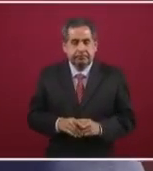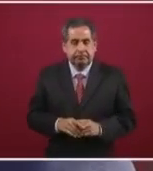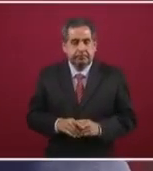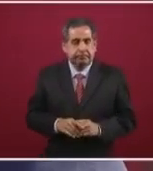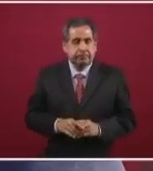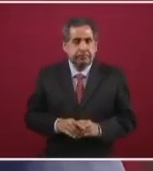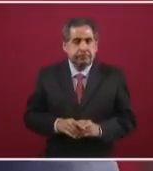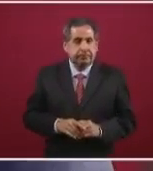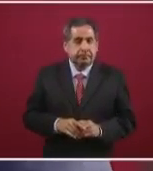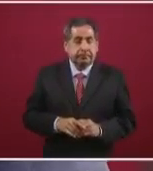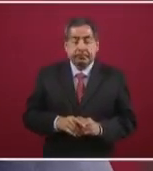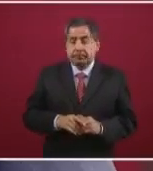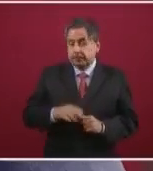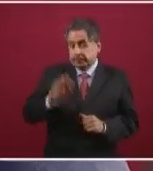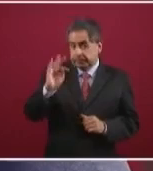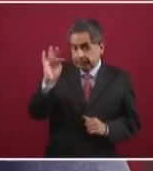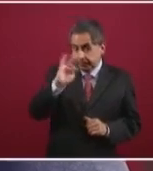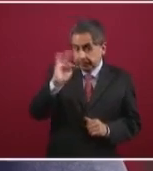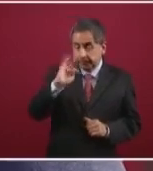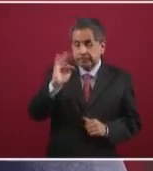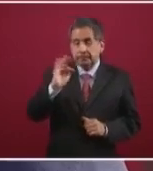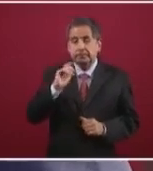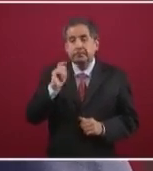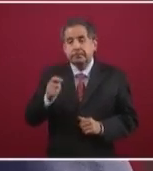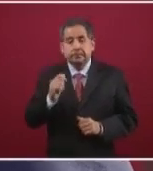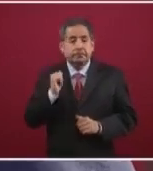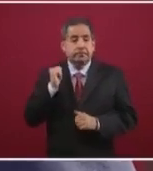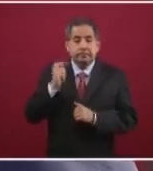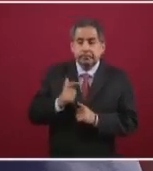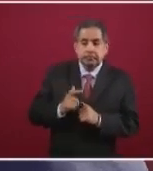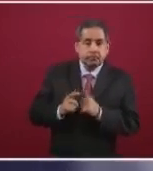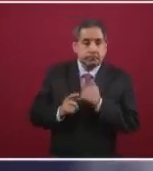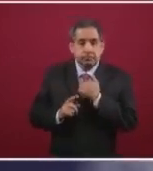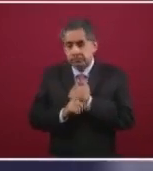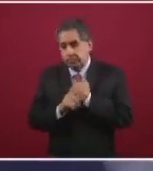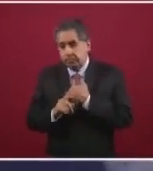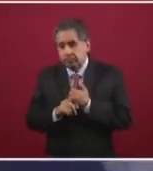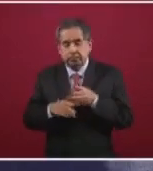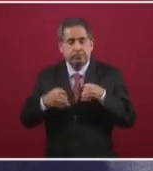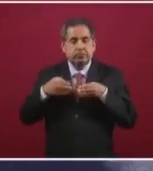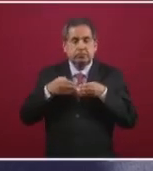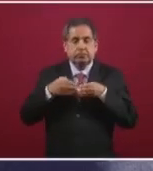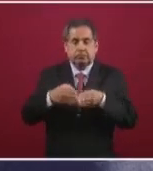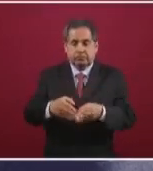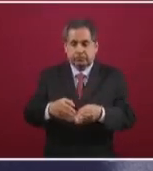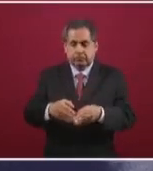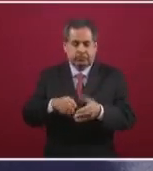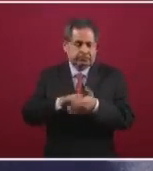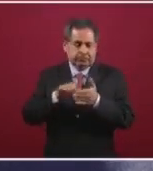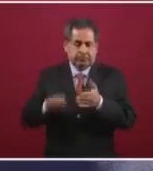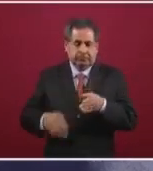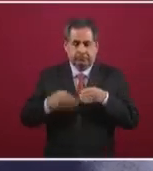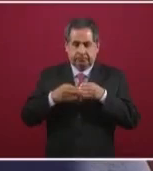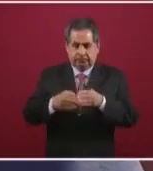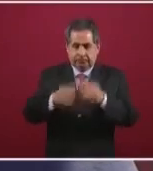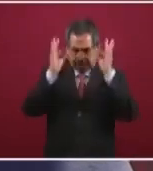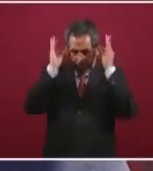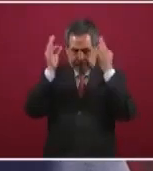Si tenemos problemas de que un puerto de